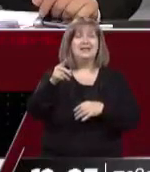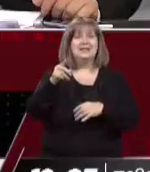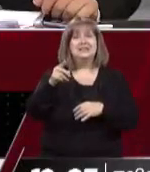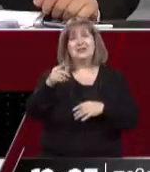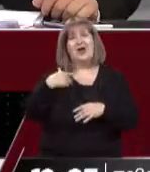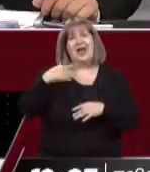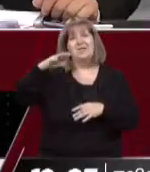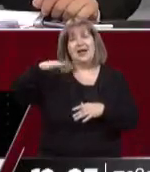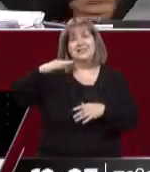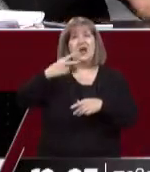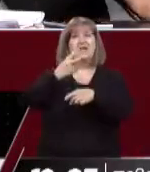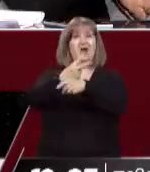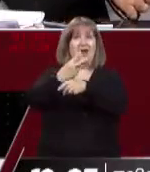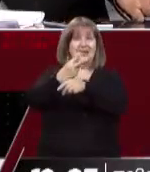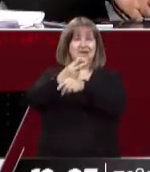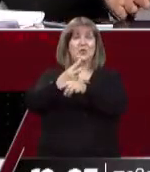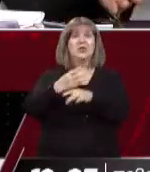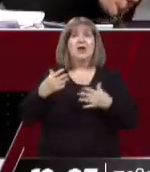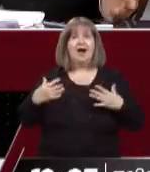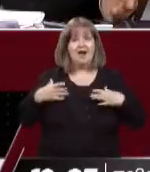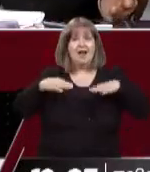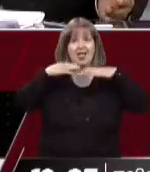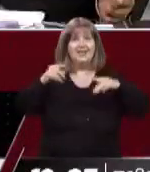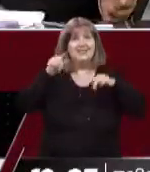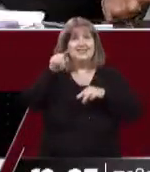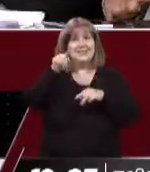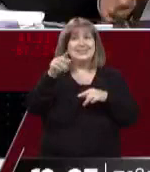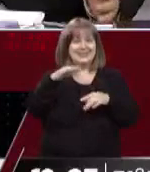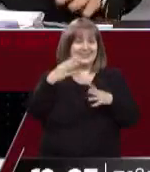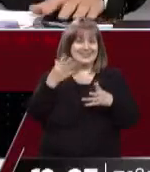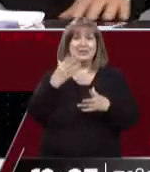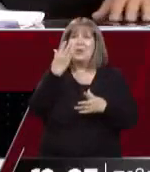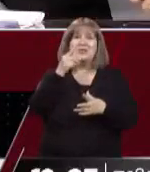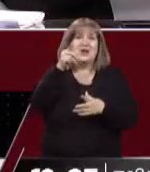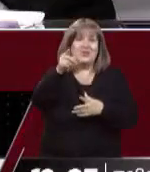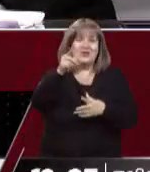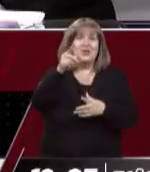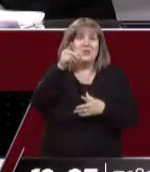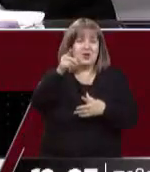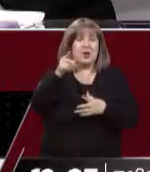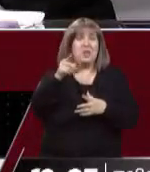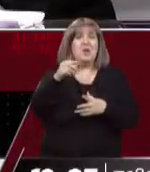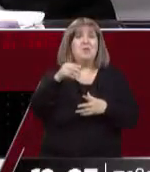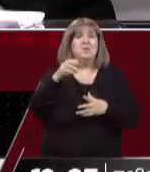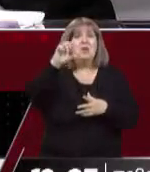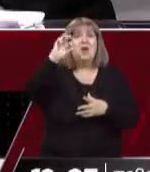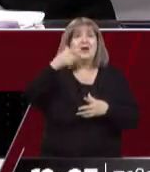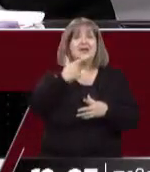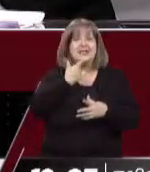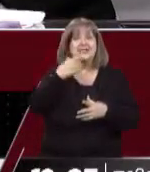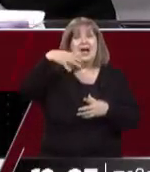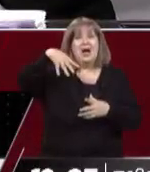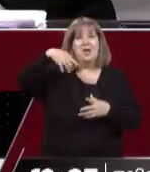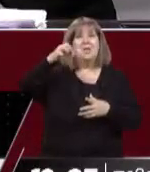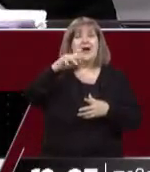Gisela, también. Aparte y ahora nosotros somos fans tuyos. Y ahora nosotros somos tú, claro, tu fan, Lucas. Estuviste ahí con Chris Martin. ¿Qué fue eso? ¿Qué sensación?